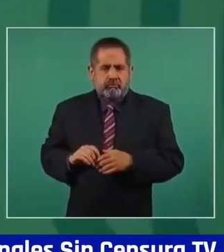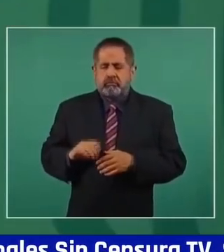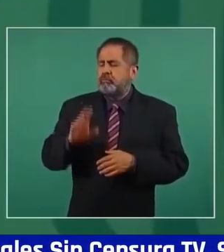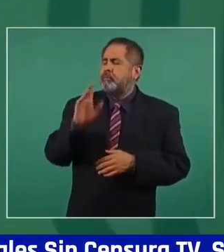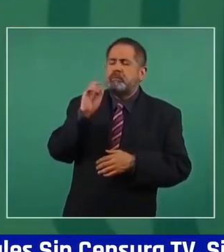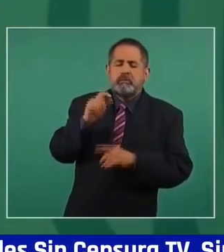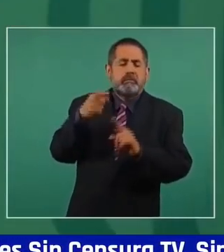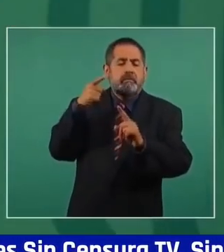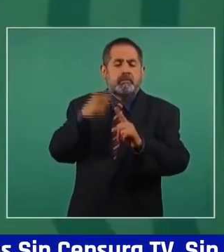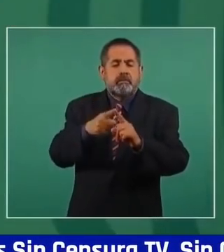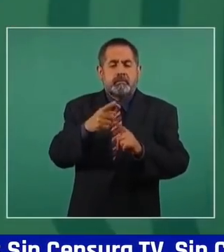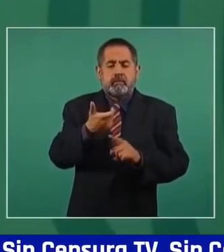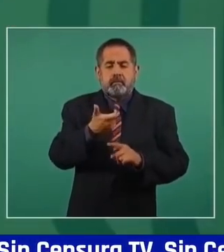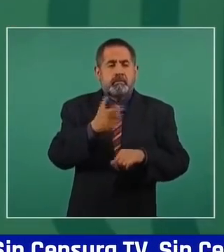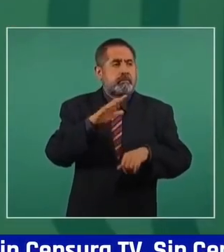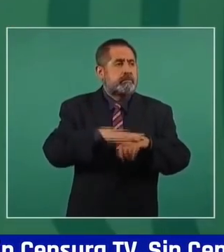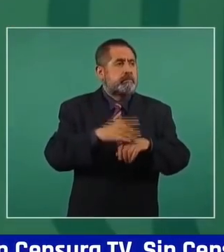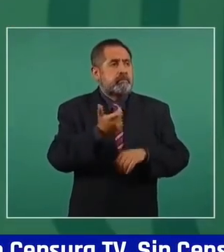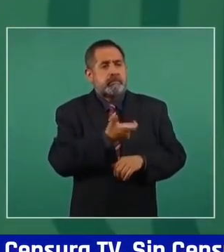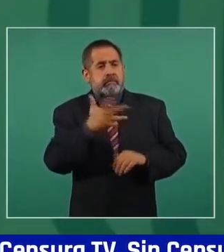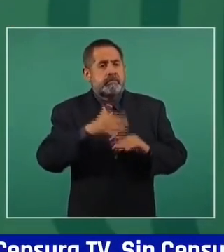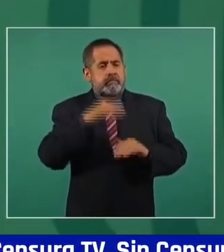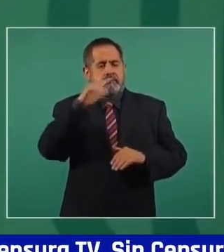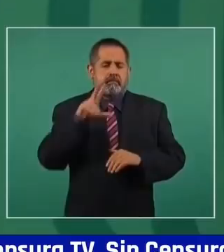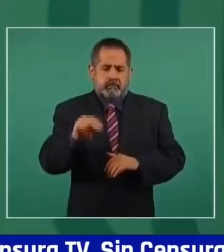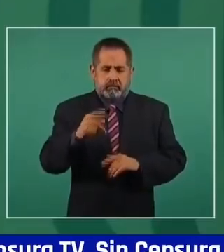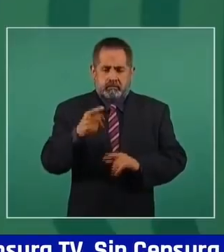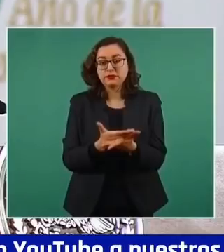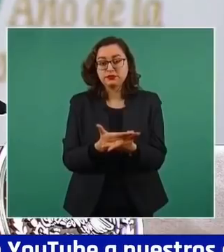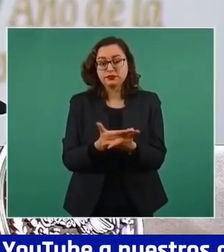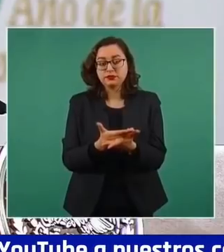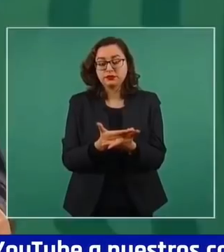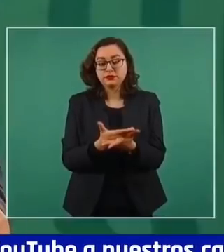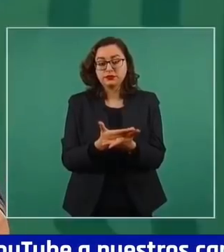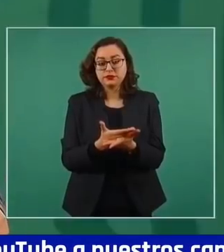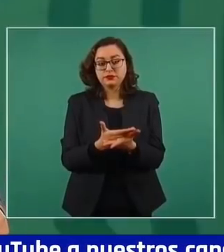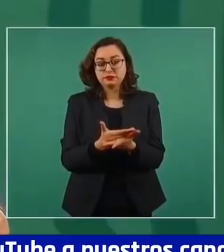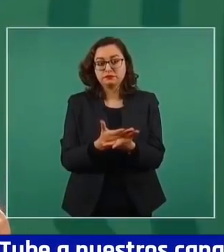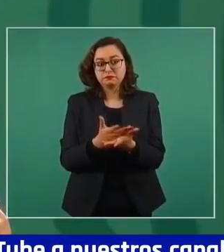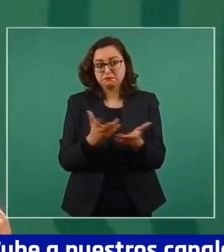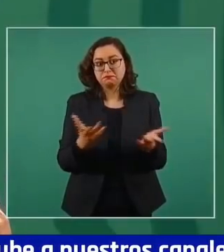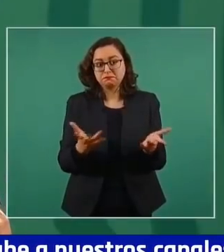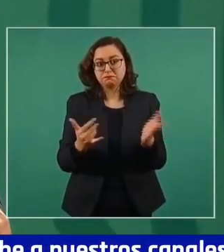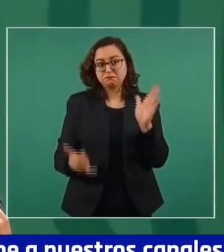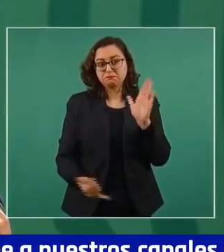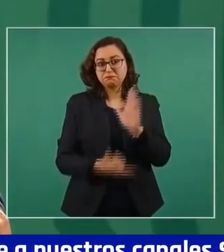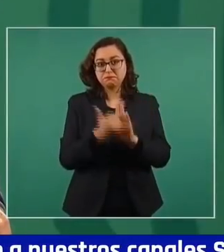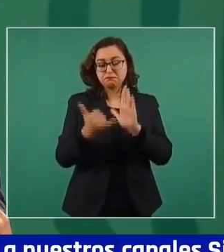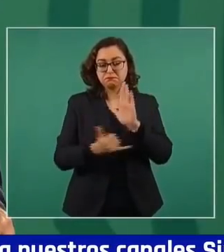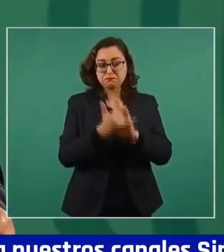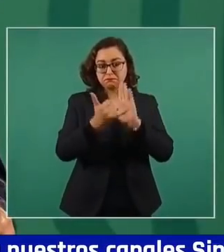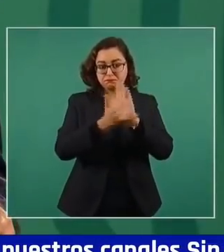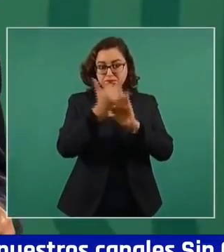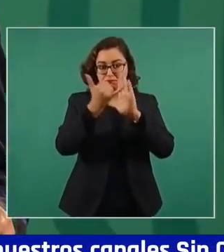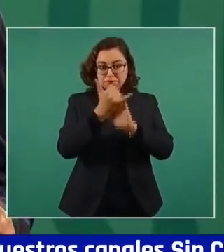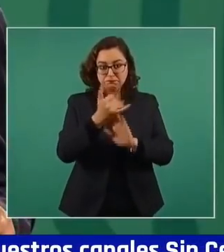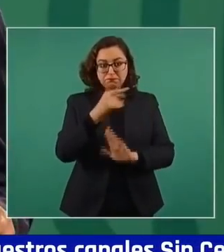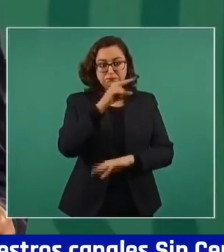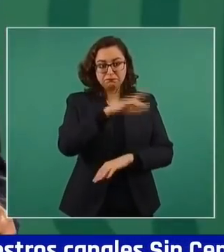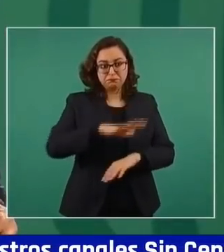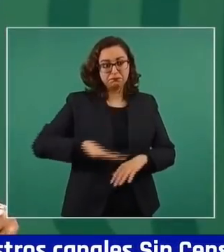de la luz. Presidente, ¿y a...? Construir un parque